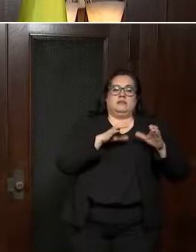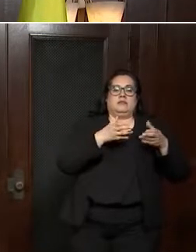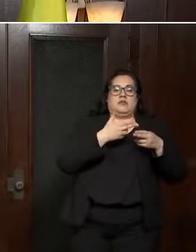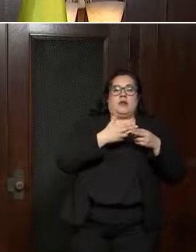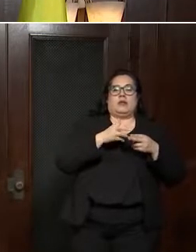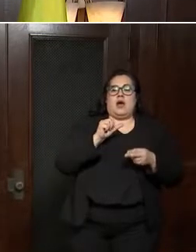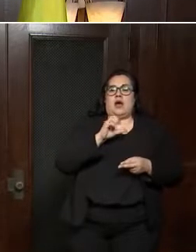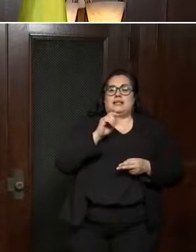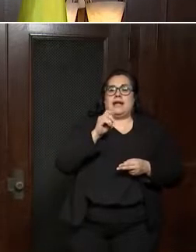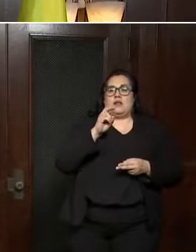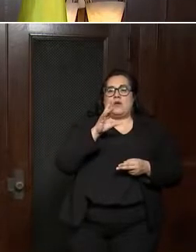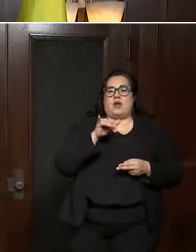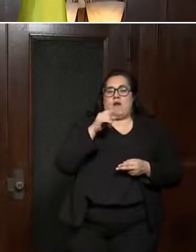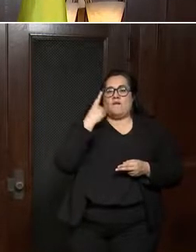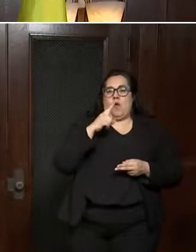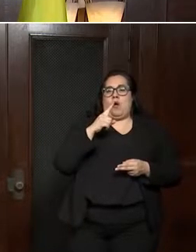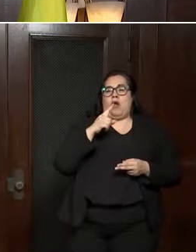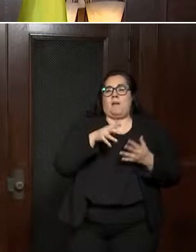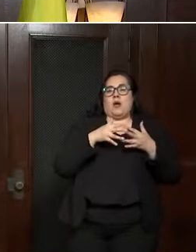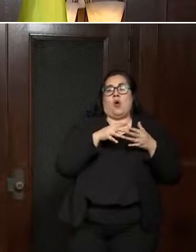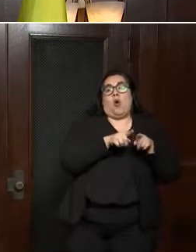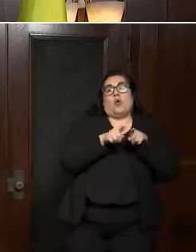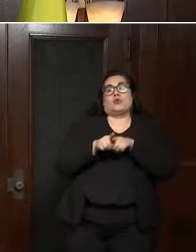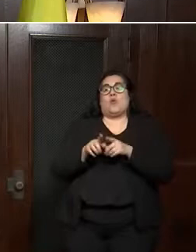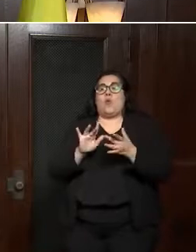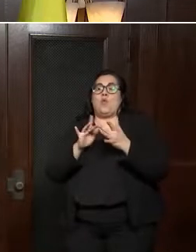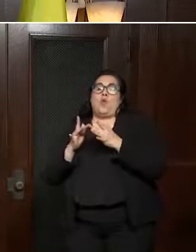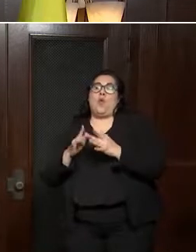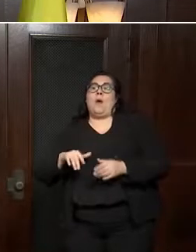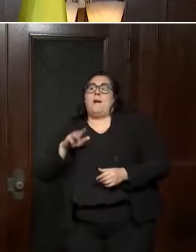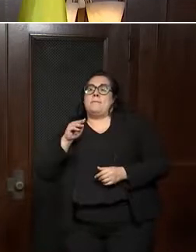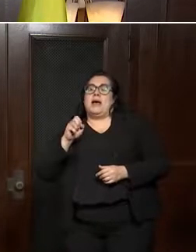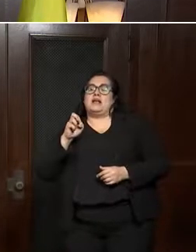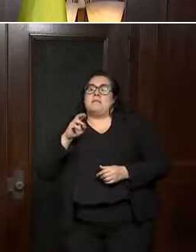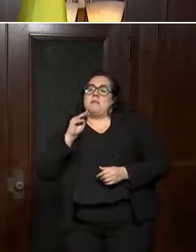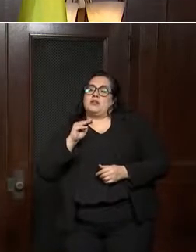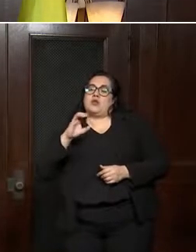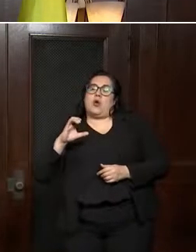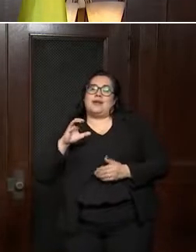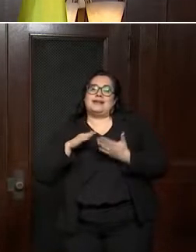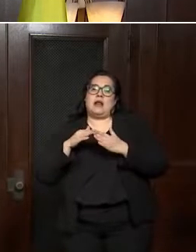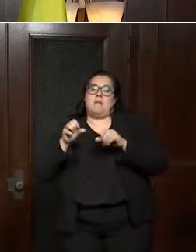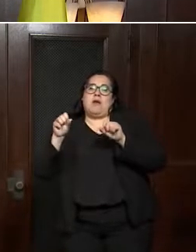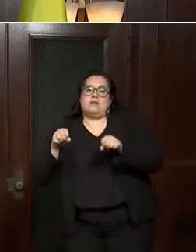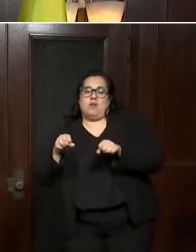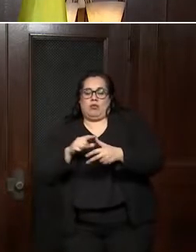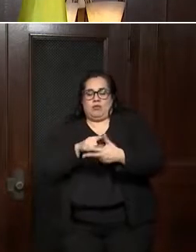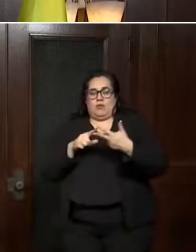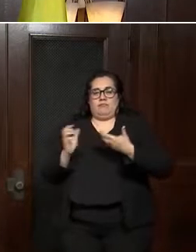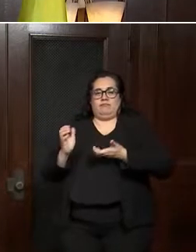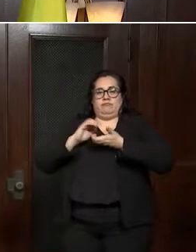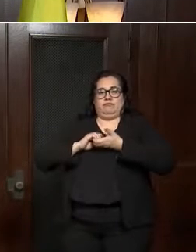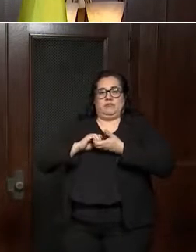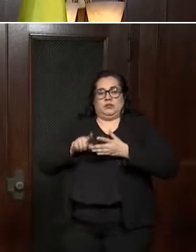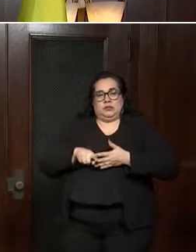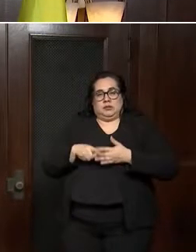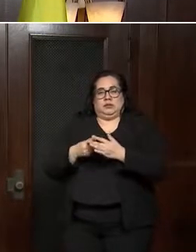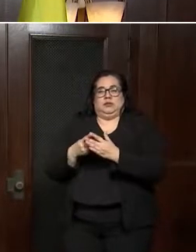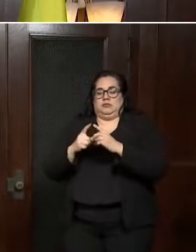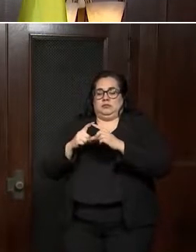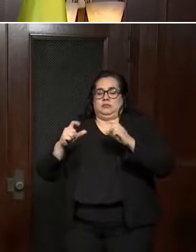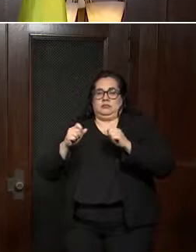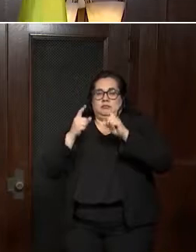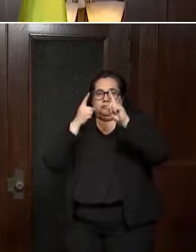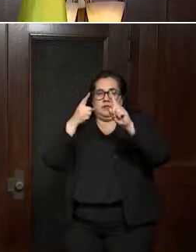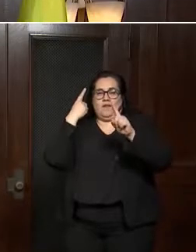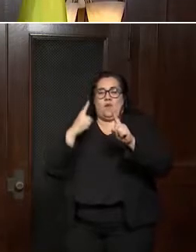America, y la red Mastercard's City Possible para lanzar la iniciativa Tarjetas